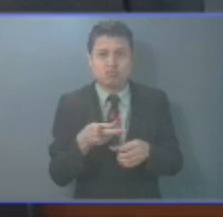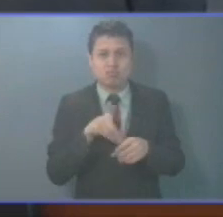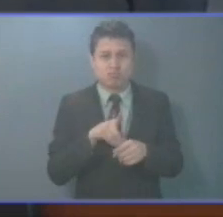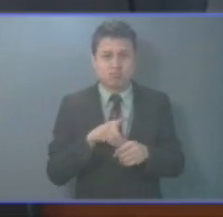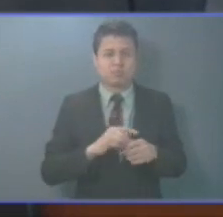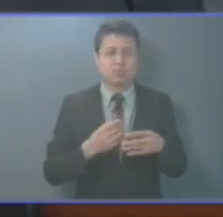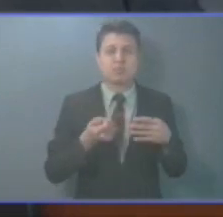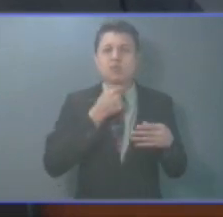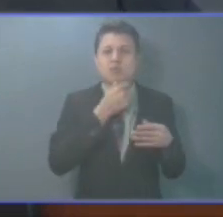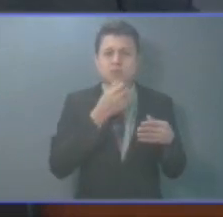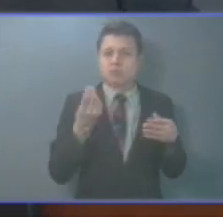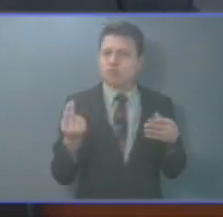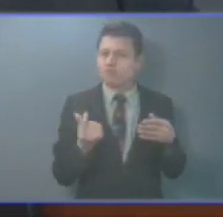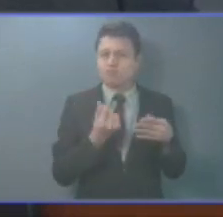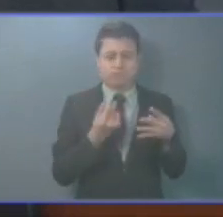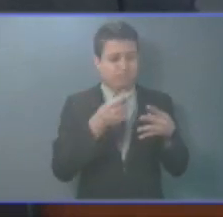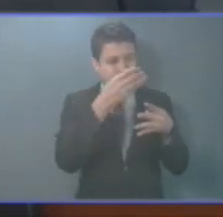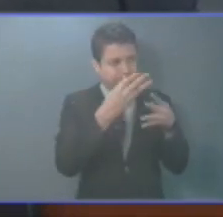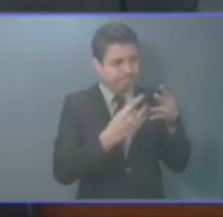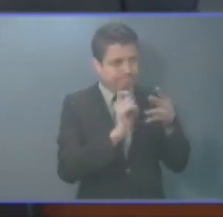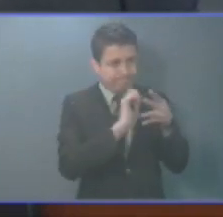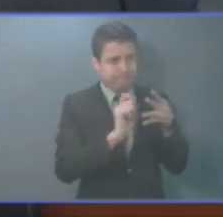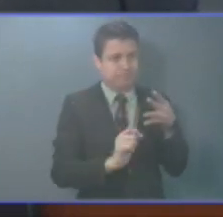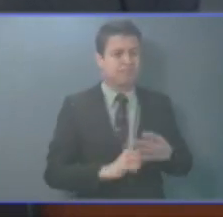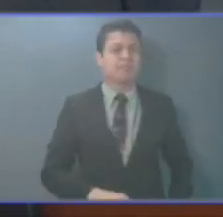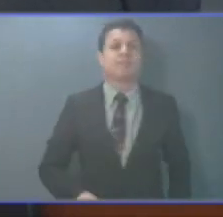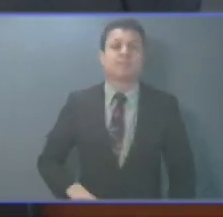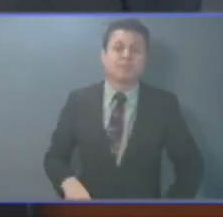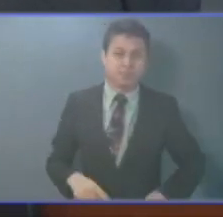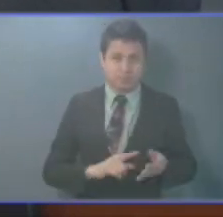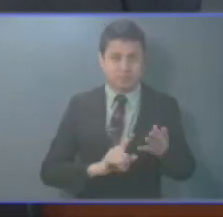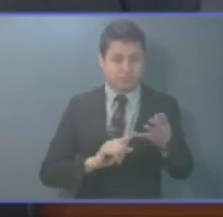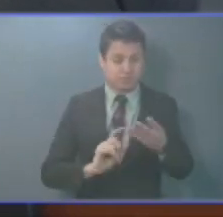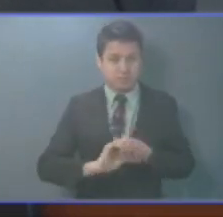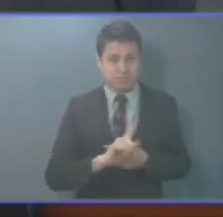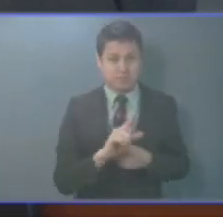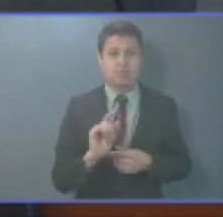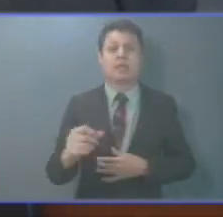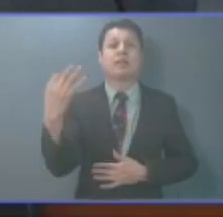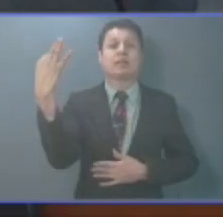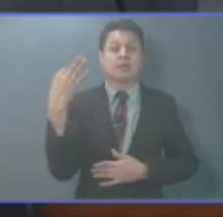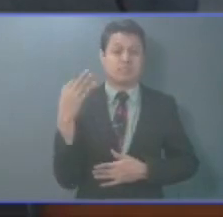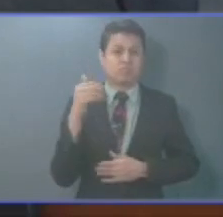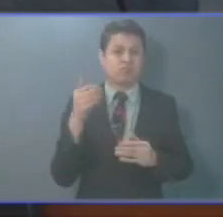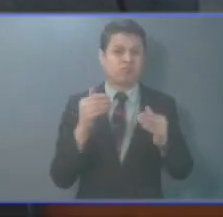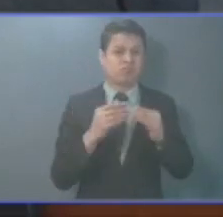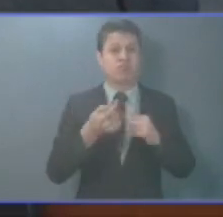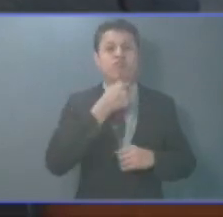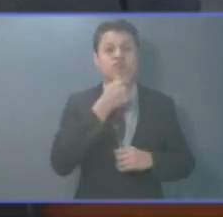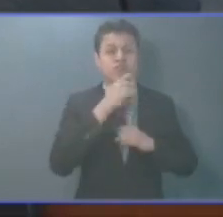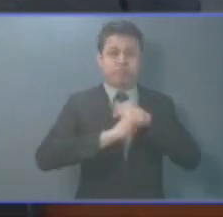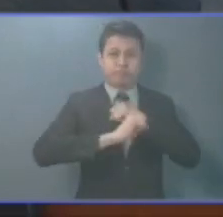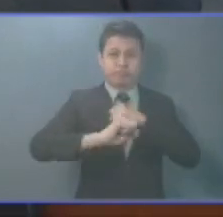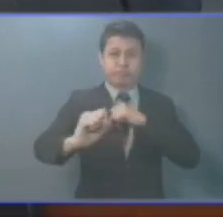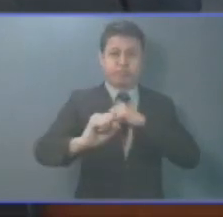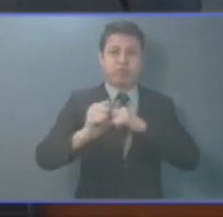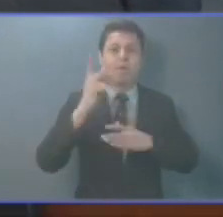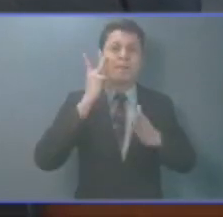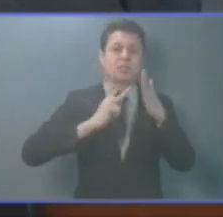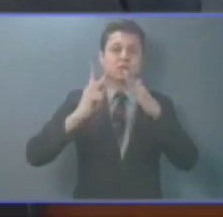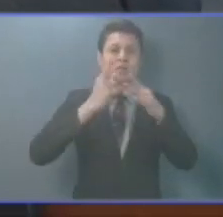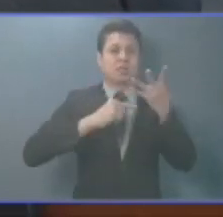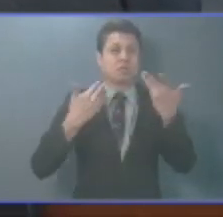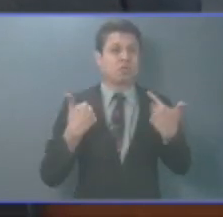L. Promover la organización y asociatividad de las personas con discapacidad con un enfoque de derechos humanos